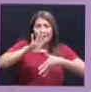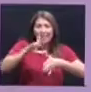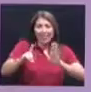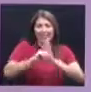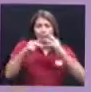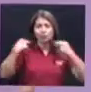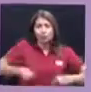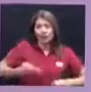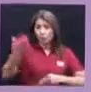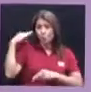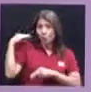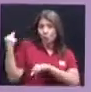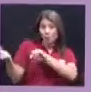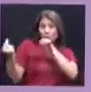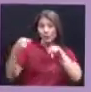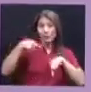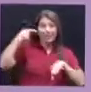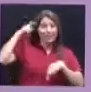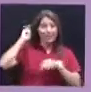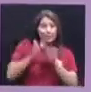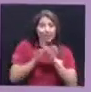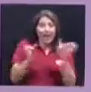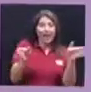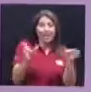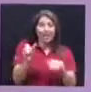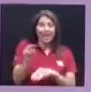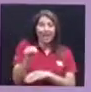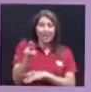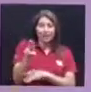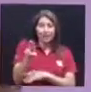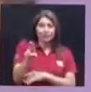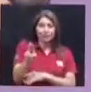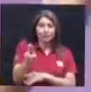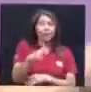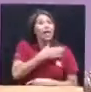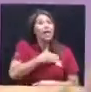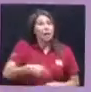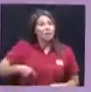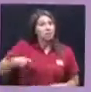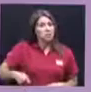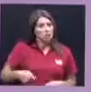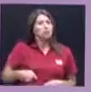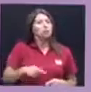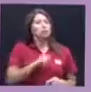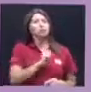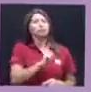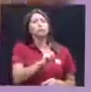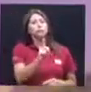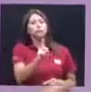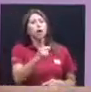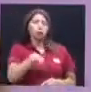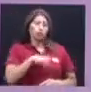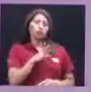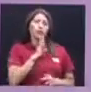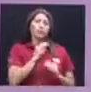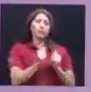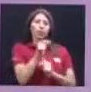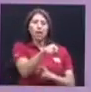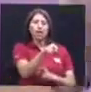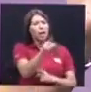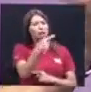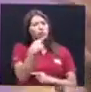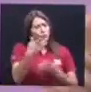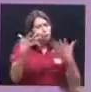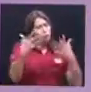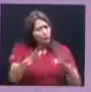cuando vino el secretario general de Naciones Unidas el presidente salió hablamos con él y él dijo Se va se está trayendo